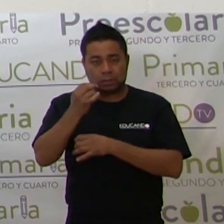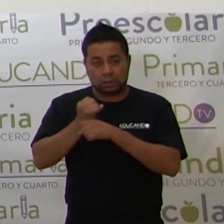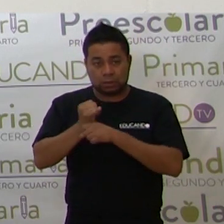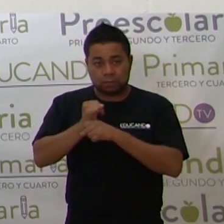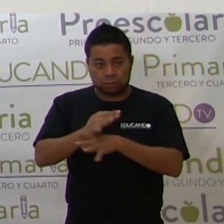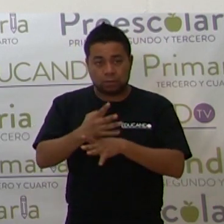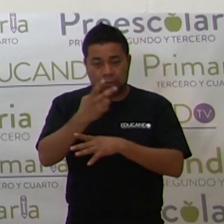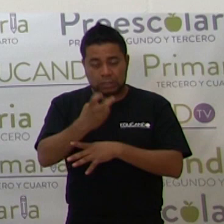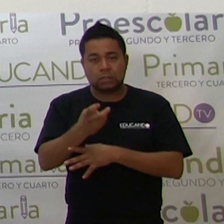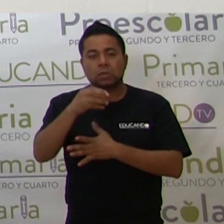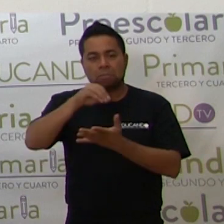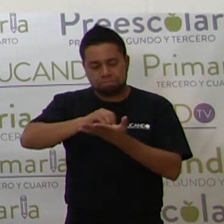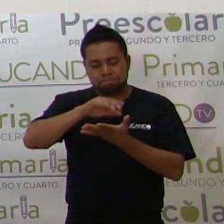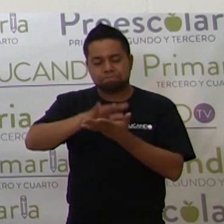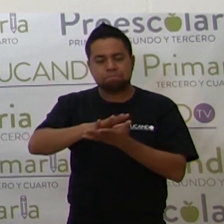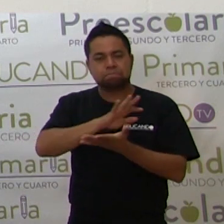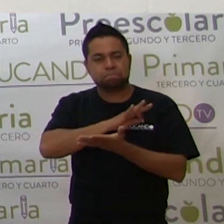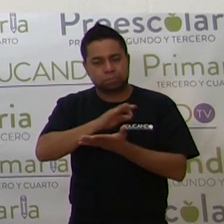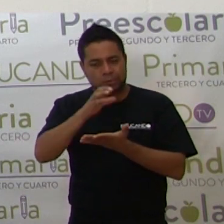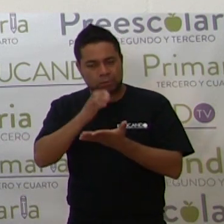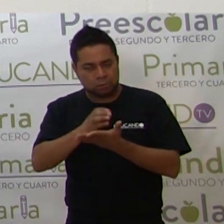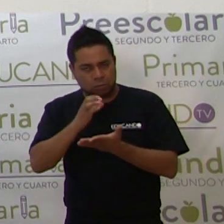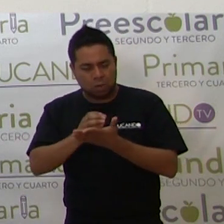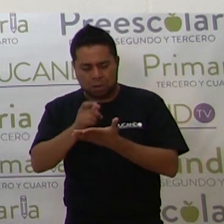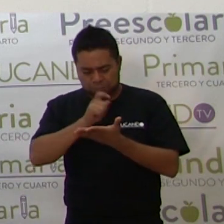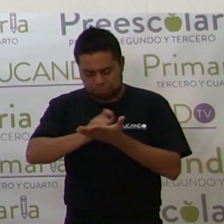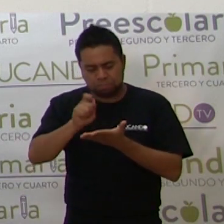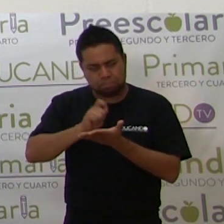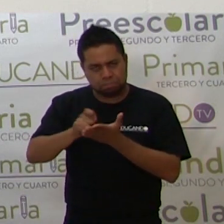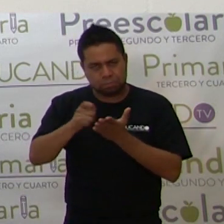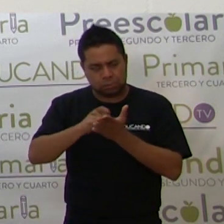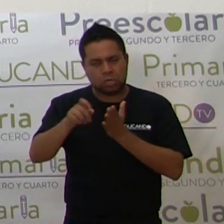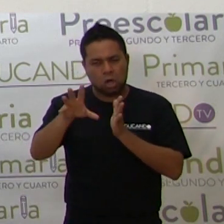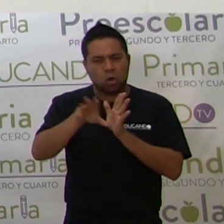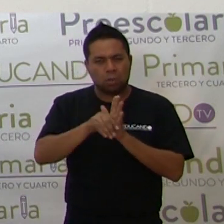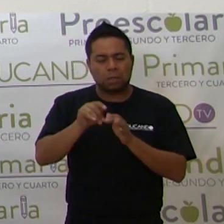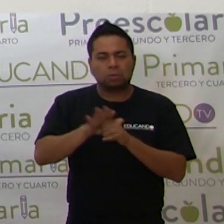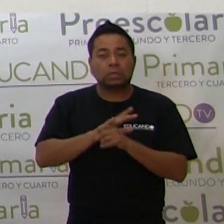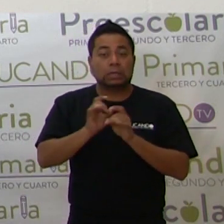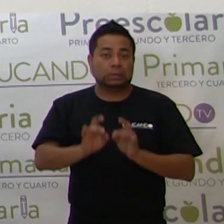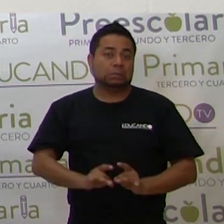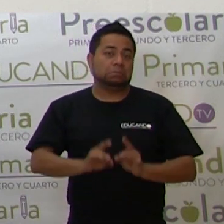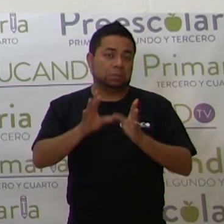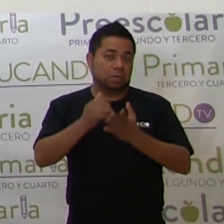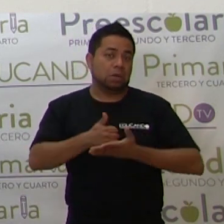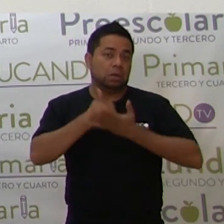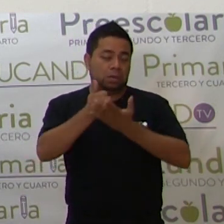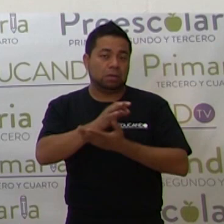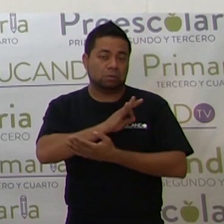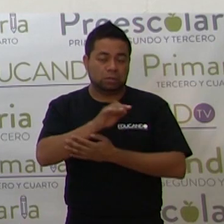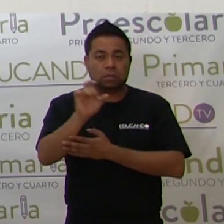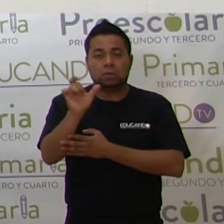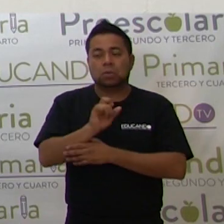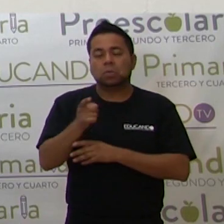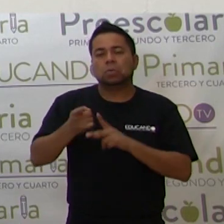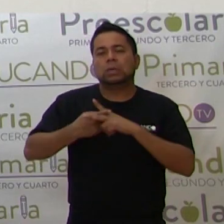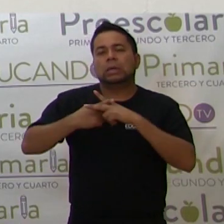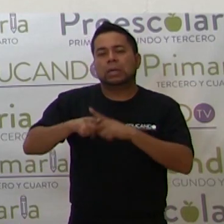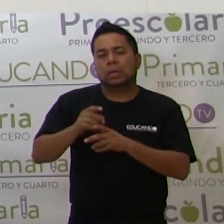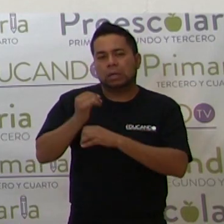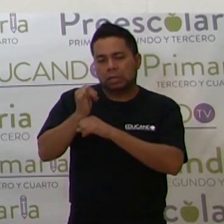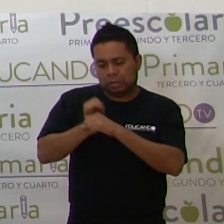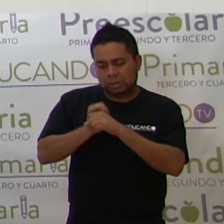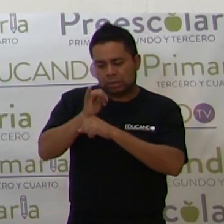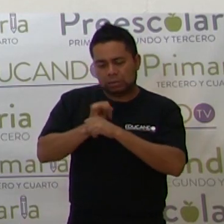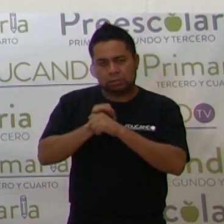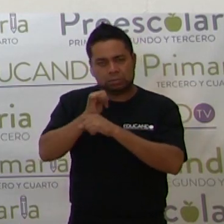puedas anotarla en tu cuaderno o en tu libreta, porque te va a ayudar en un momento determinado cuando inicies una investigación